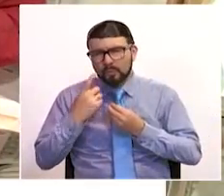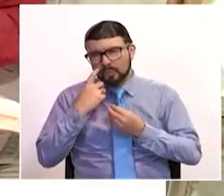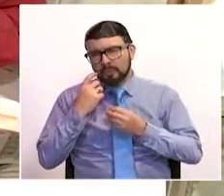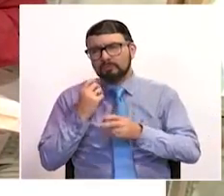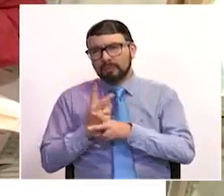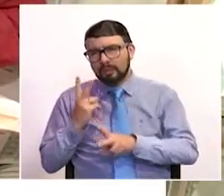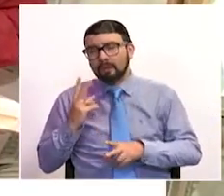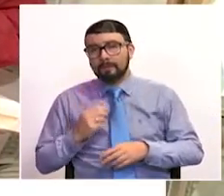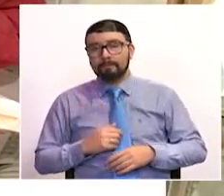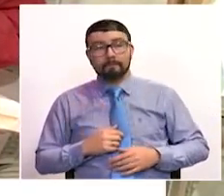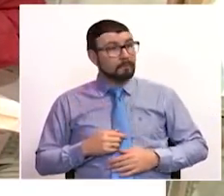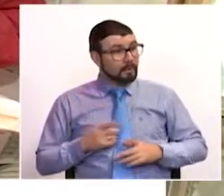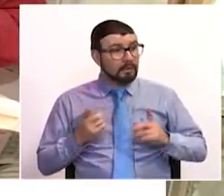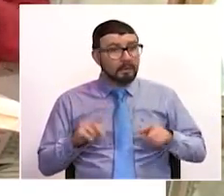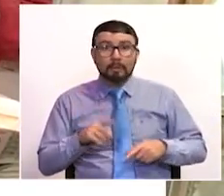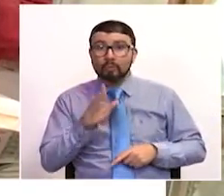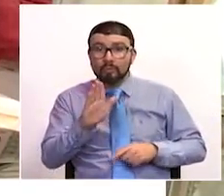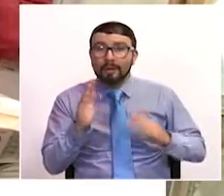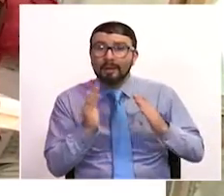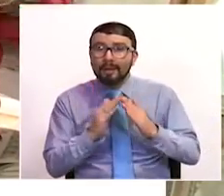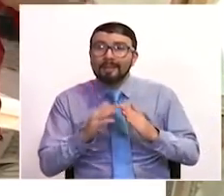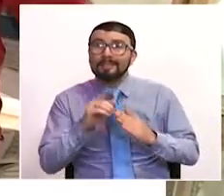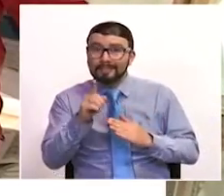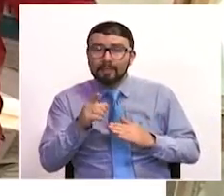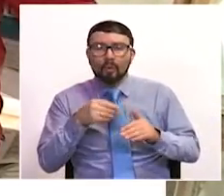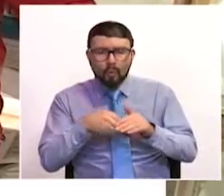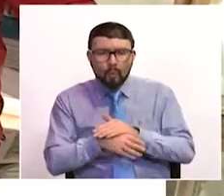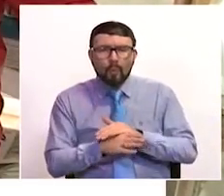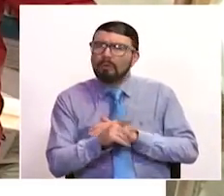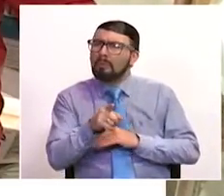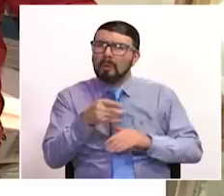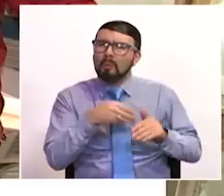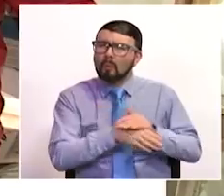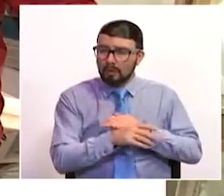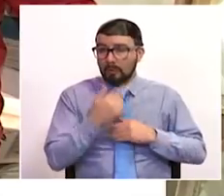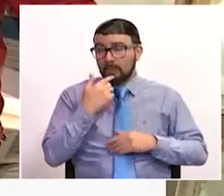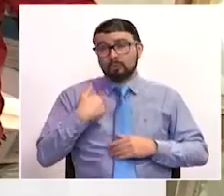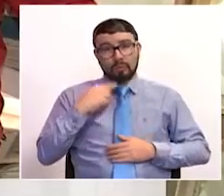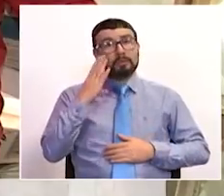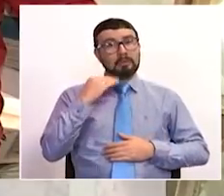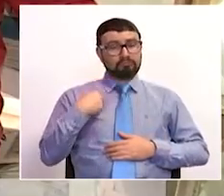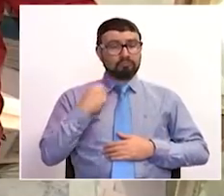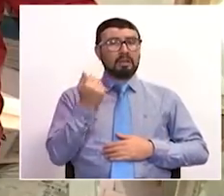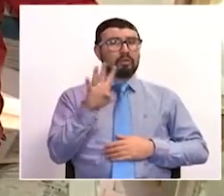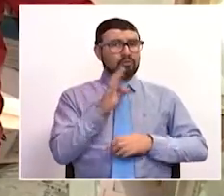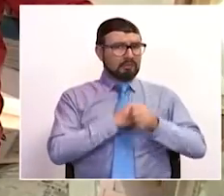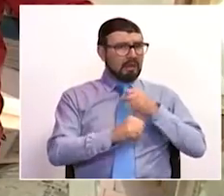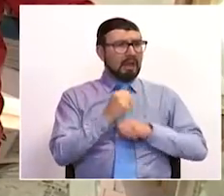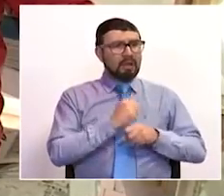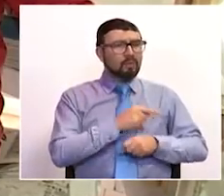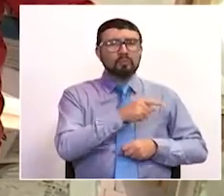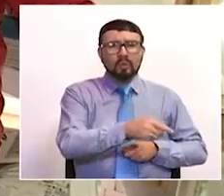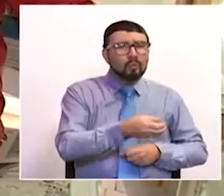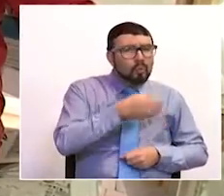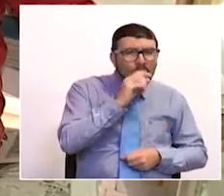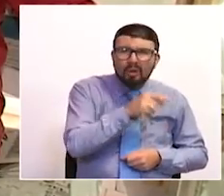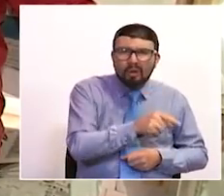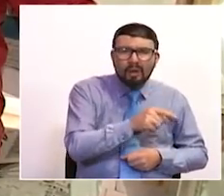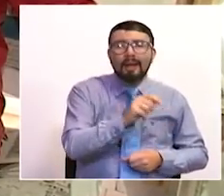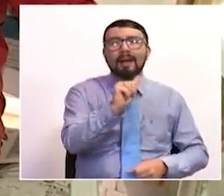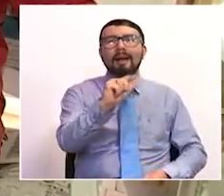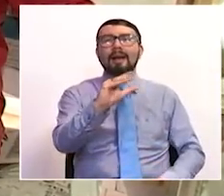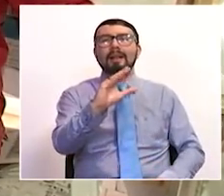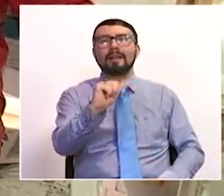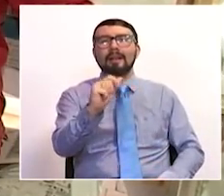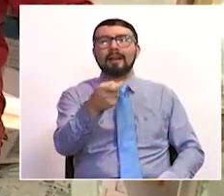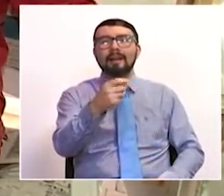pueden mantener en sus casas, y lo digo por experiencia, pues lo utilizo hace 14 años o más, y es el alcagrás. Y